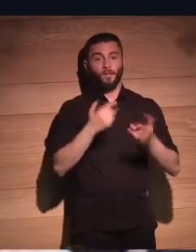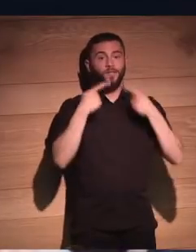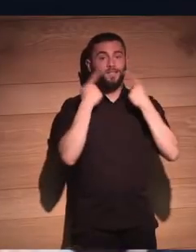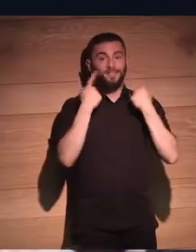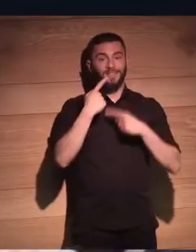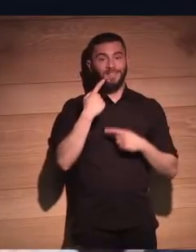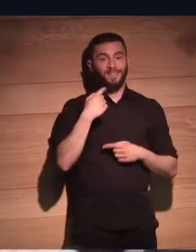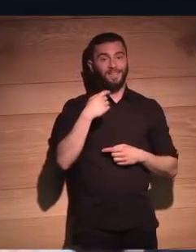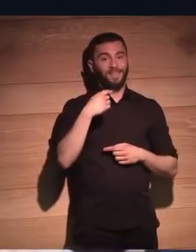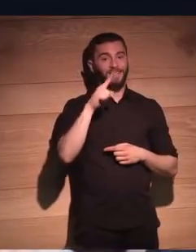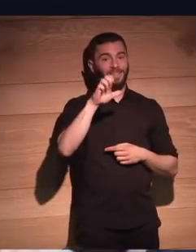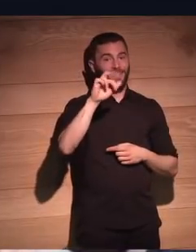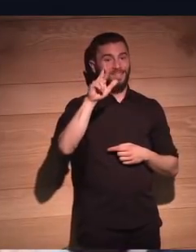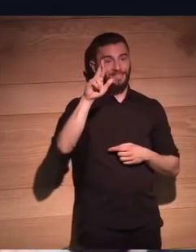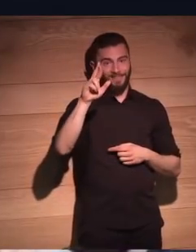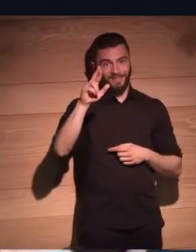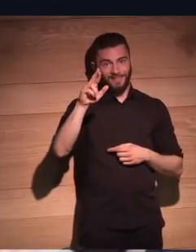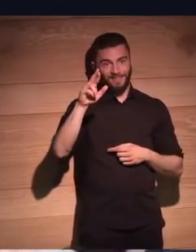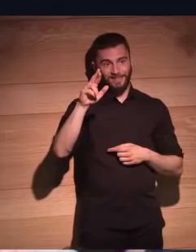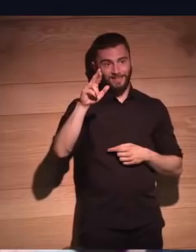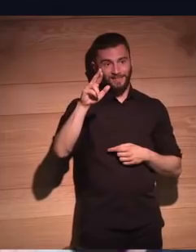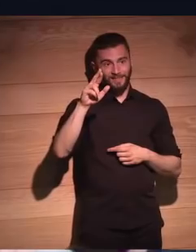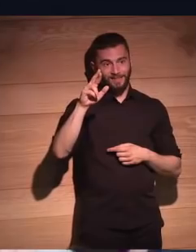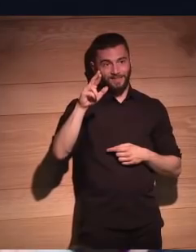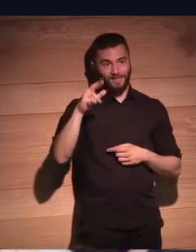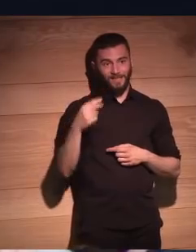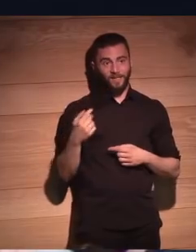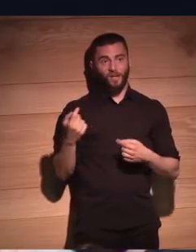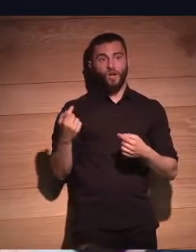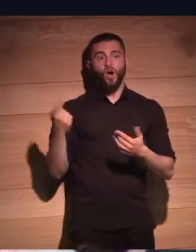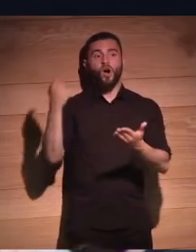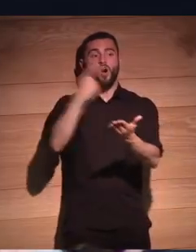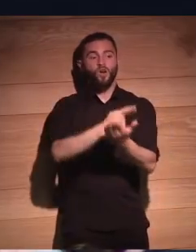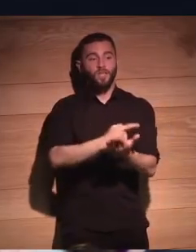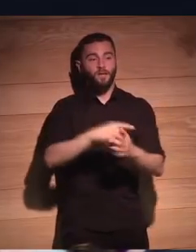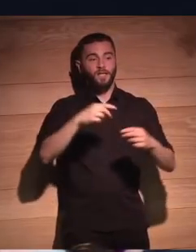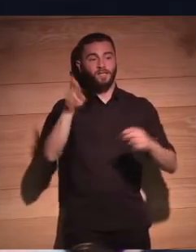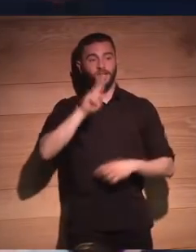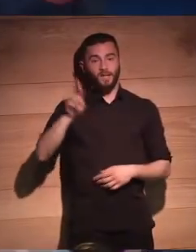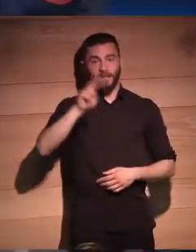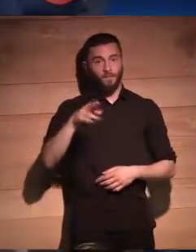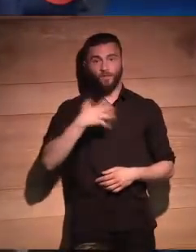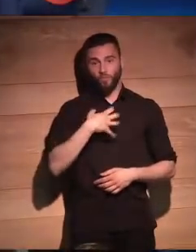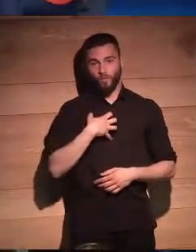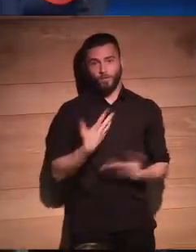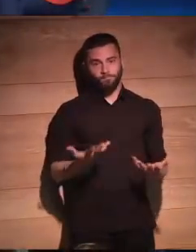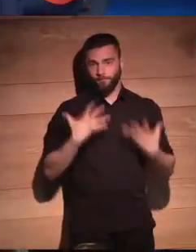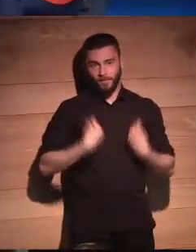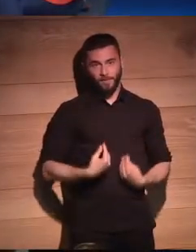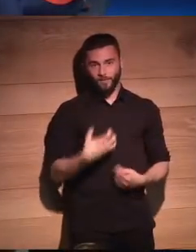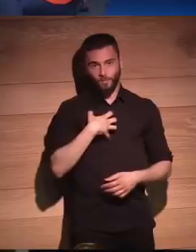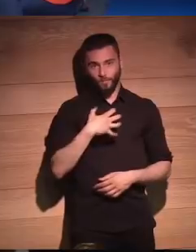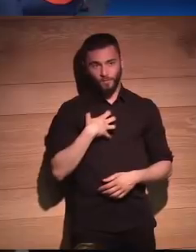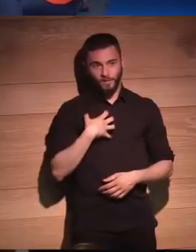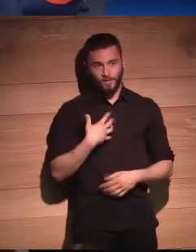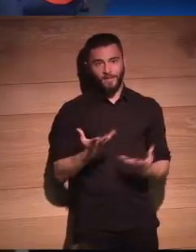Heath Ledger como que destacará. Pero muchísimo. desgraciadamente no puede volver a hacerlo. No, desgraciadamente no. Pero precisamente Entonces, eso contribuye a su nivel mitológico, el hecho de que haya